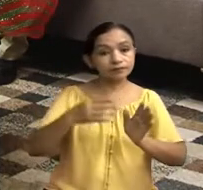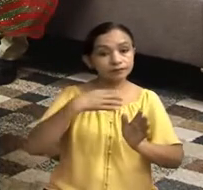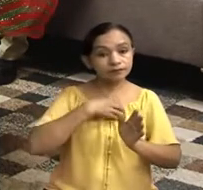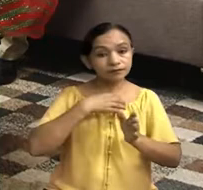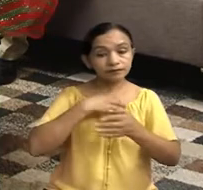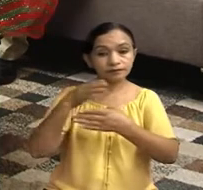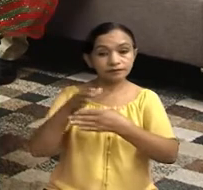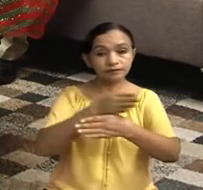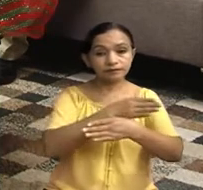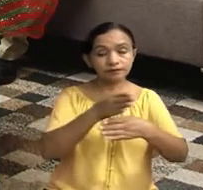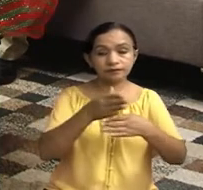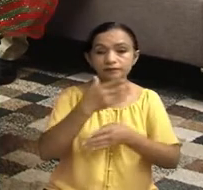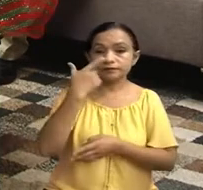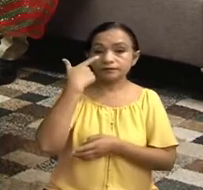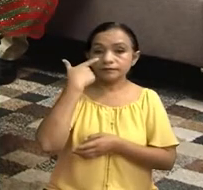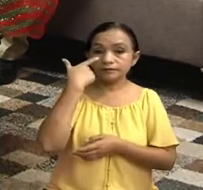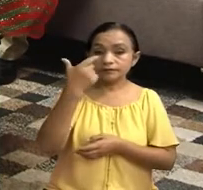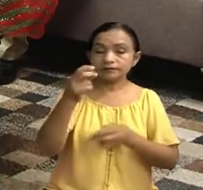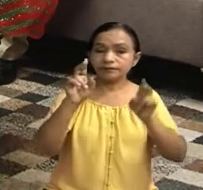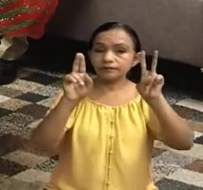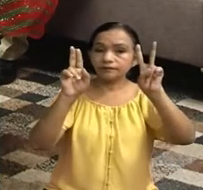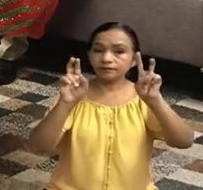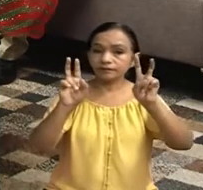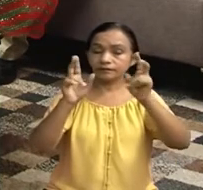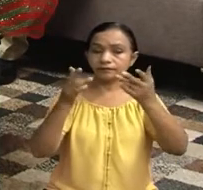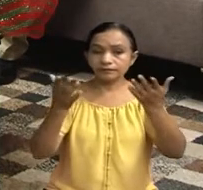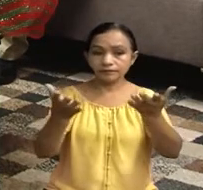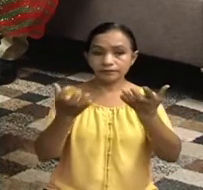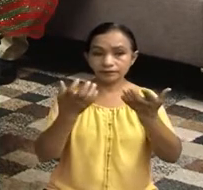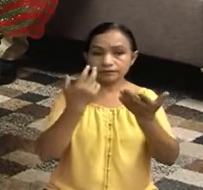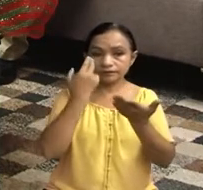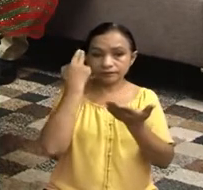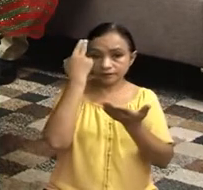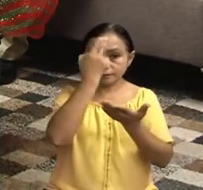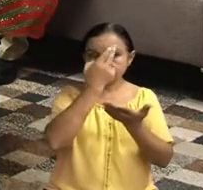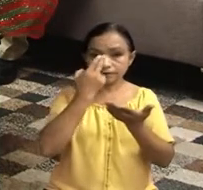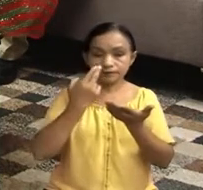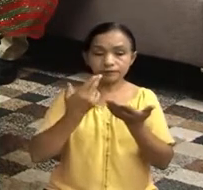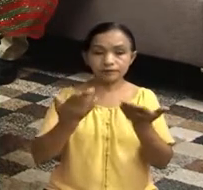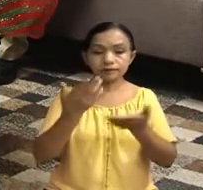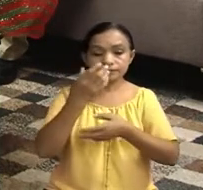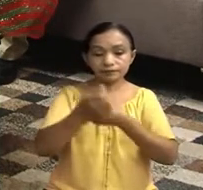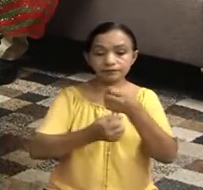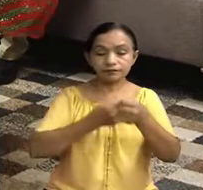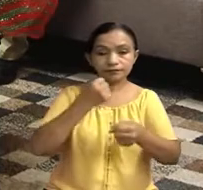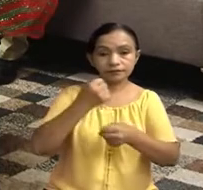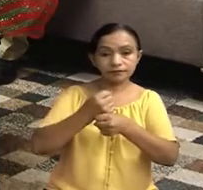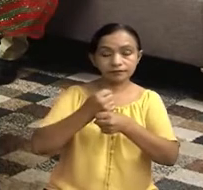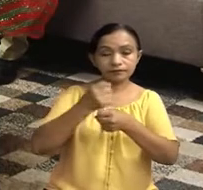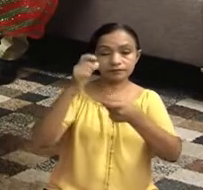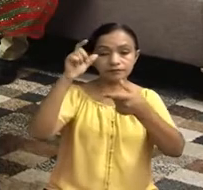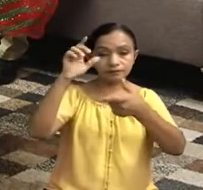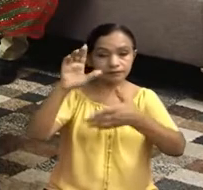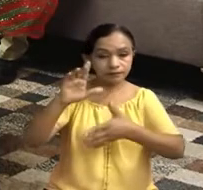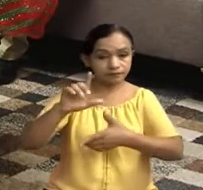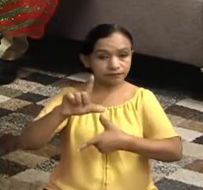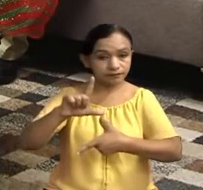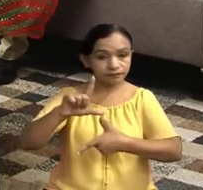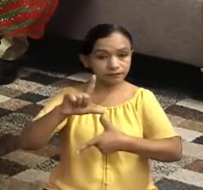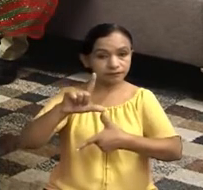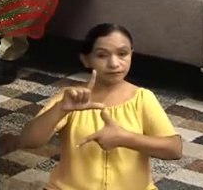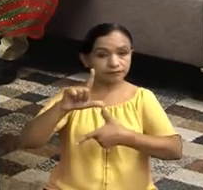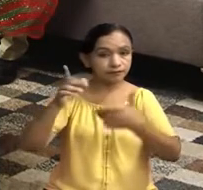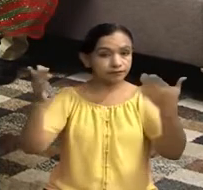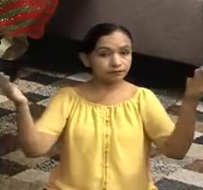Diputado, conocer un poquito el contexto y ahí quisiera hacerle una consulta a partir de la década ganada en América Latina que se conoce de